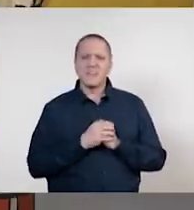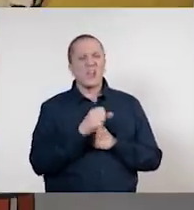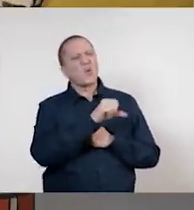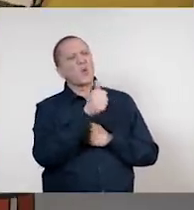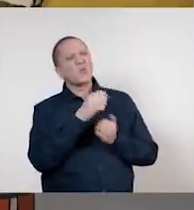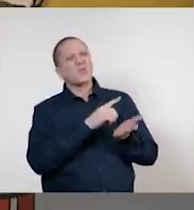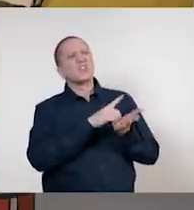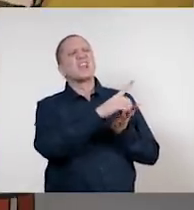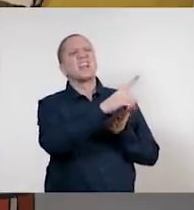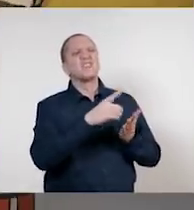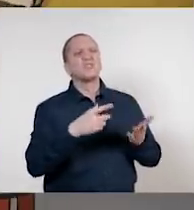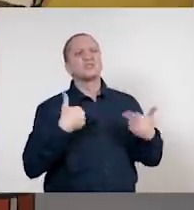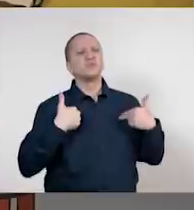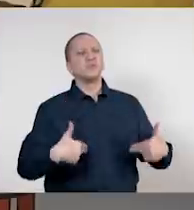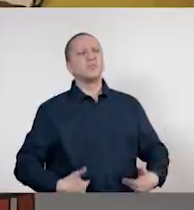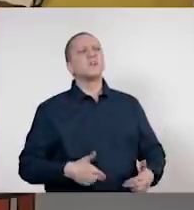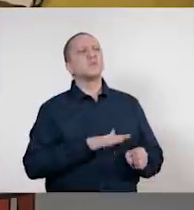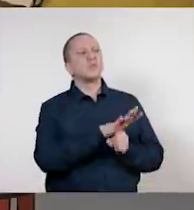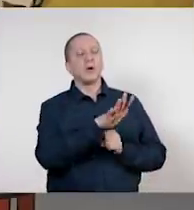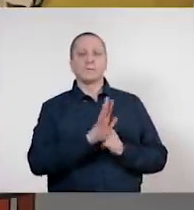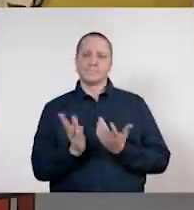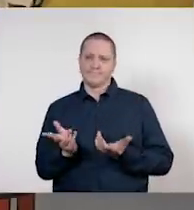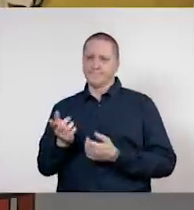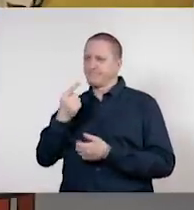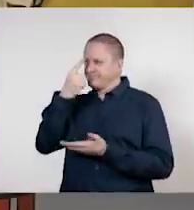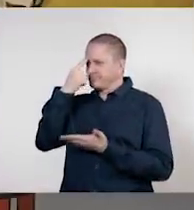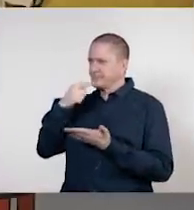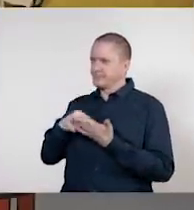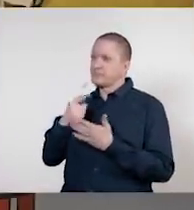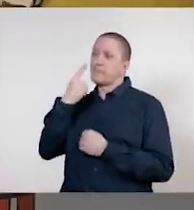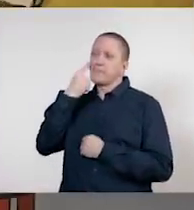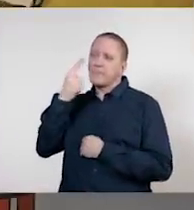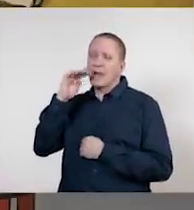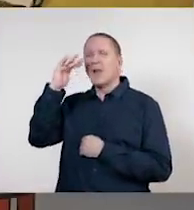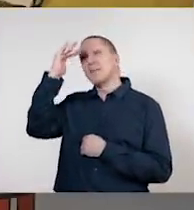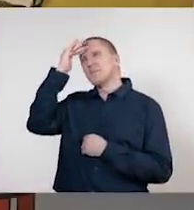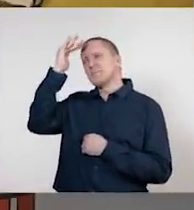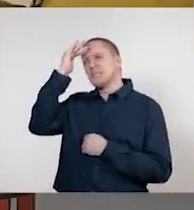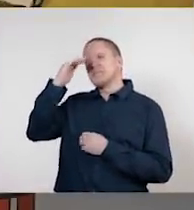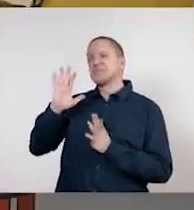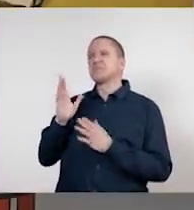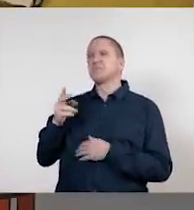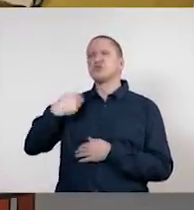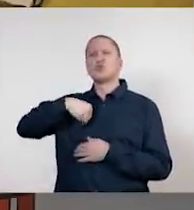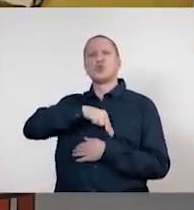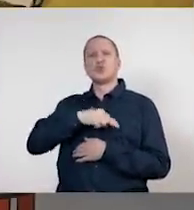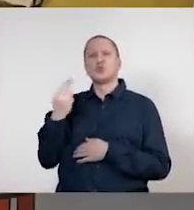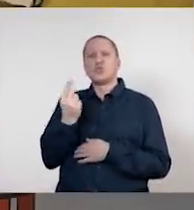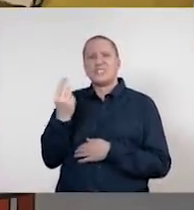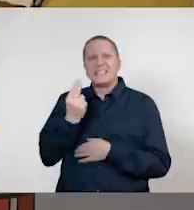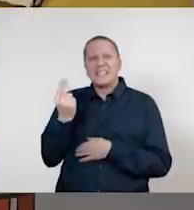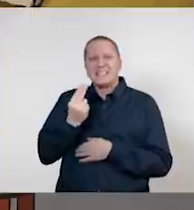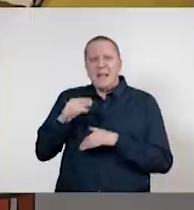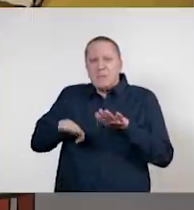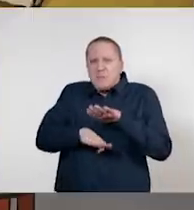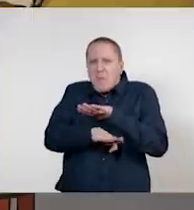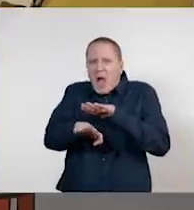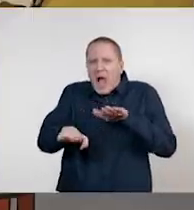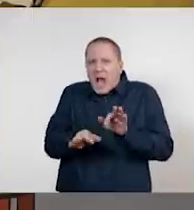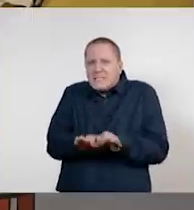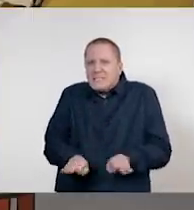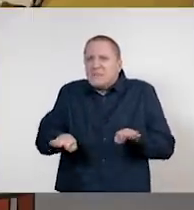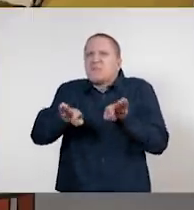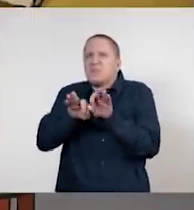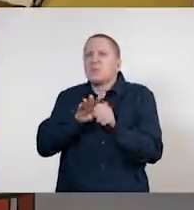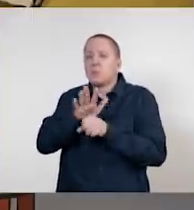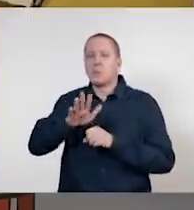otros derechos humanos tenemos? Bueno, pues, ¿cuáles crees? Que vamos a pensar en nuestras necesidades básicas, ¿te parece? Sí, ¿seguimos